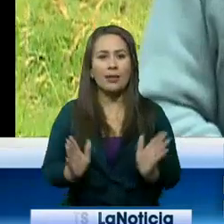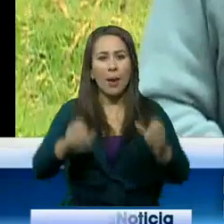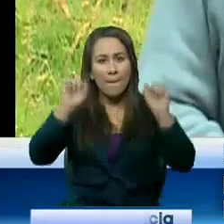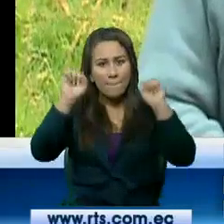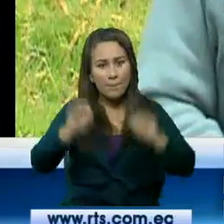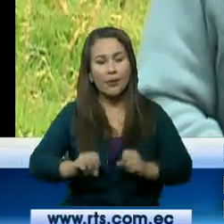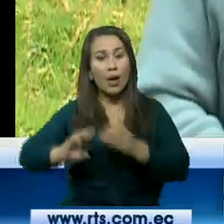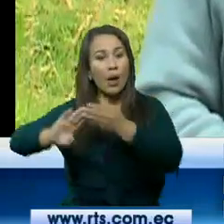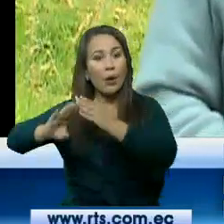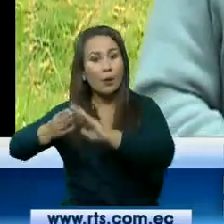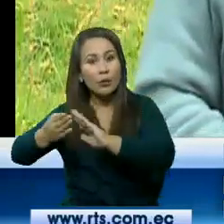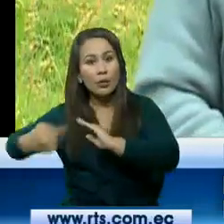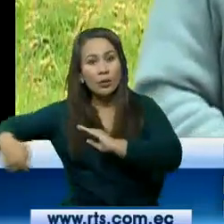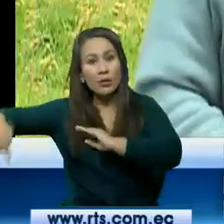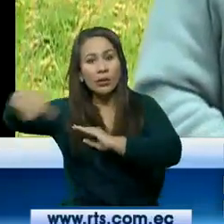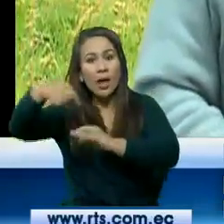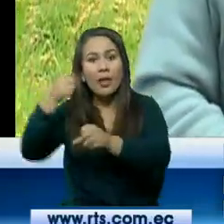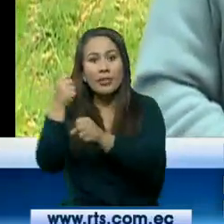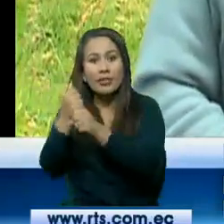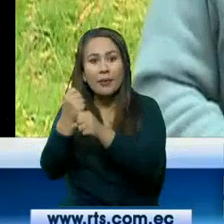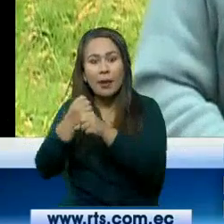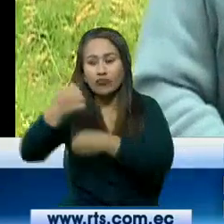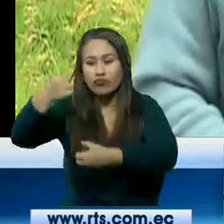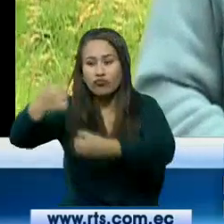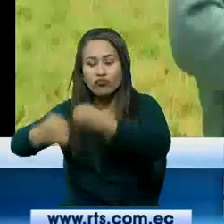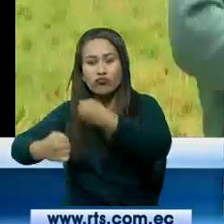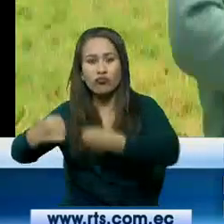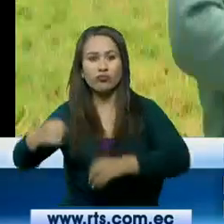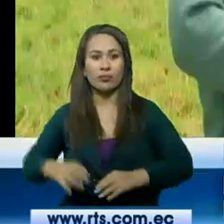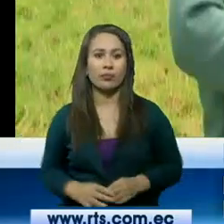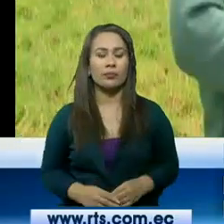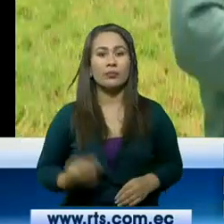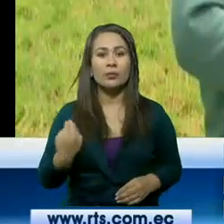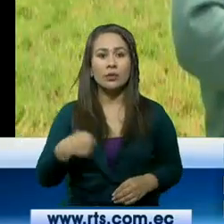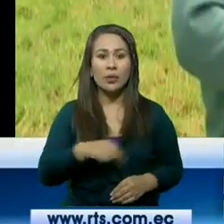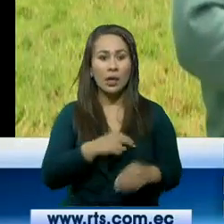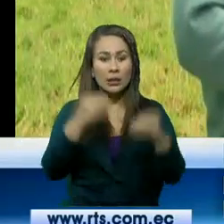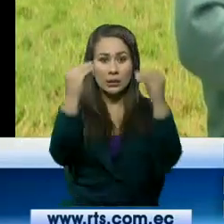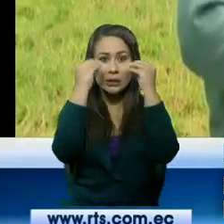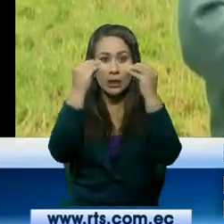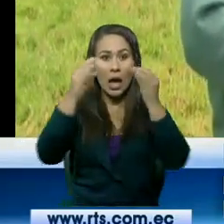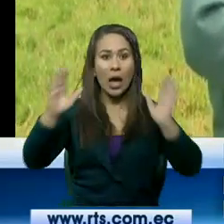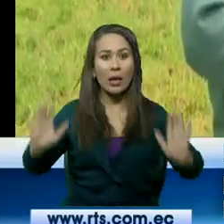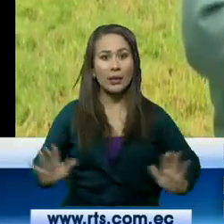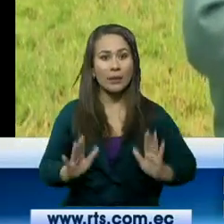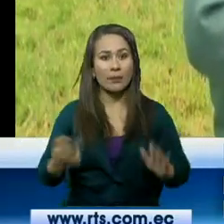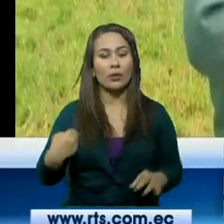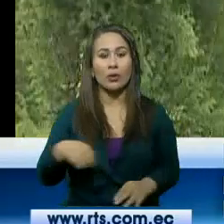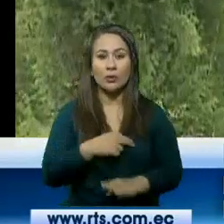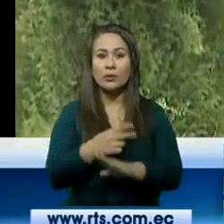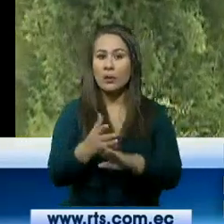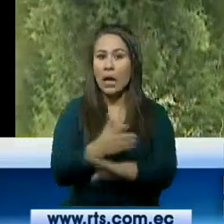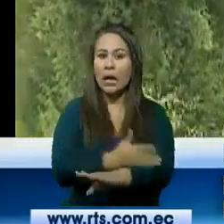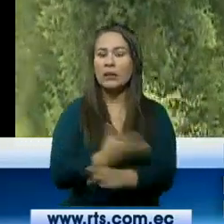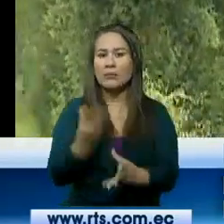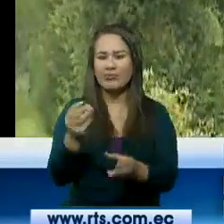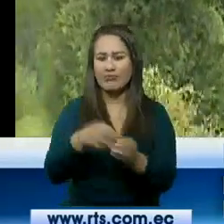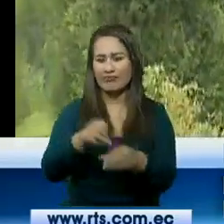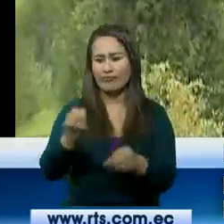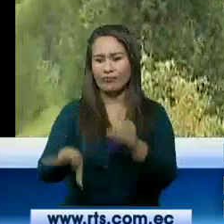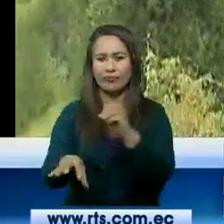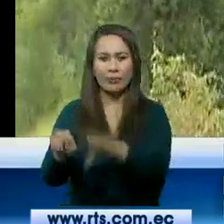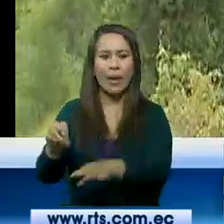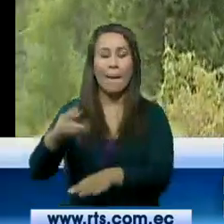a la comunidad la que se dedique al 100% a la leche? Nos incentivamos por motivo que mucho más antes sembrábamos papas,